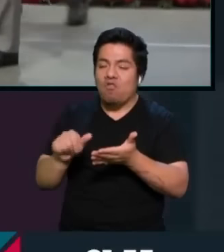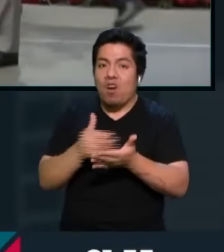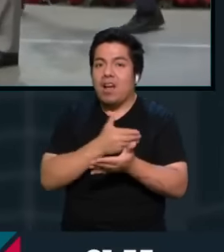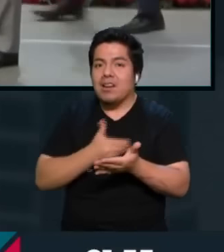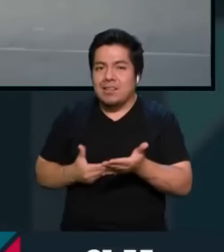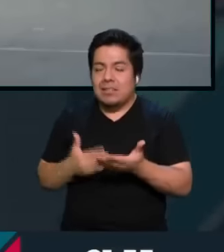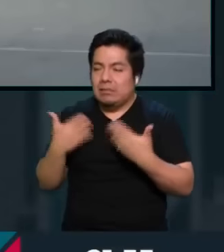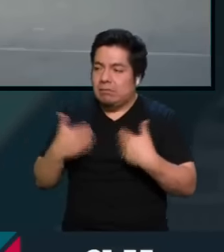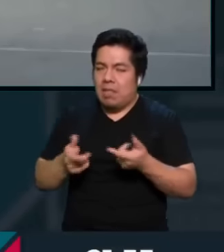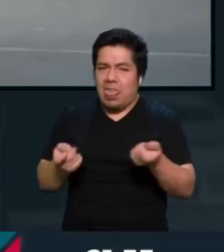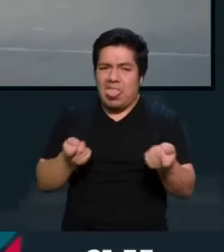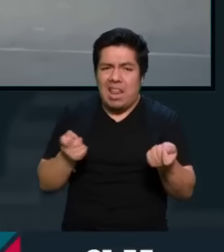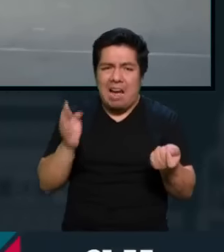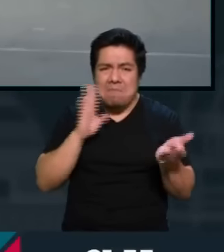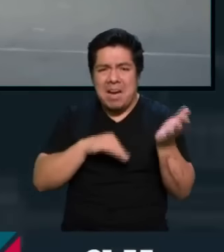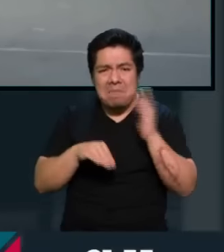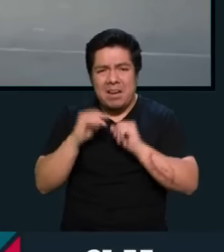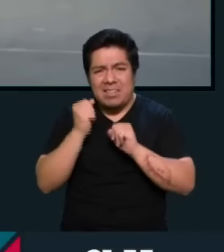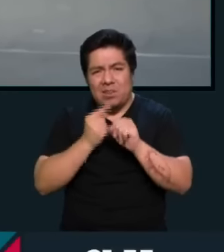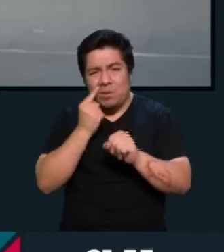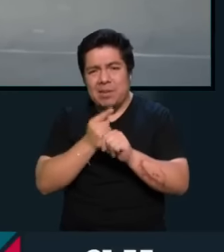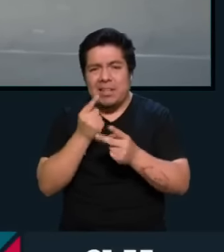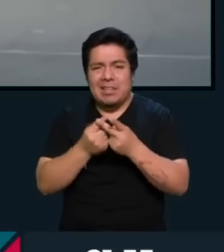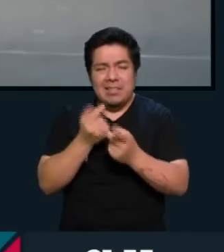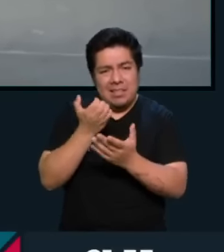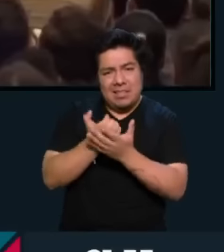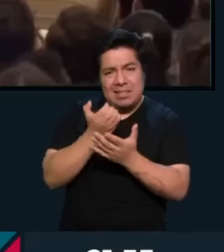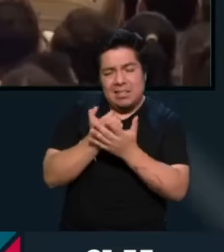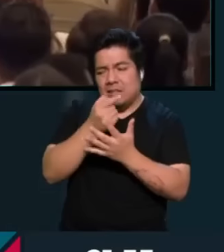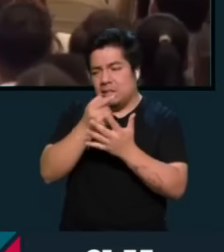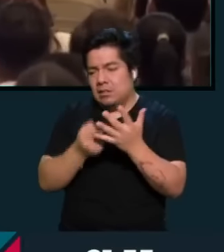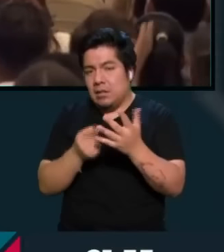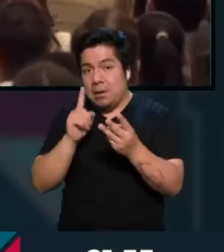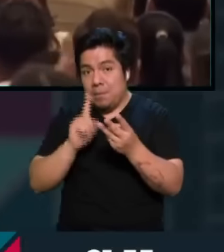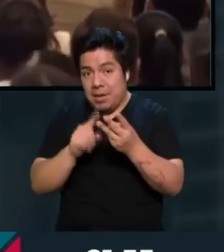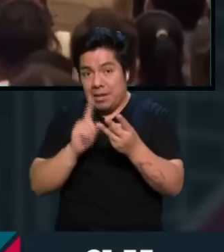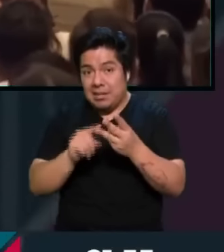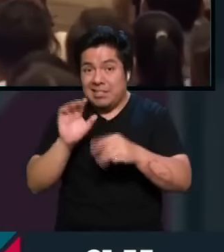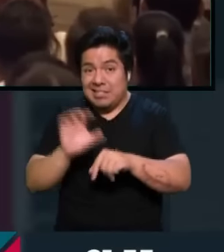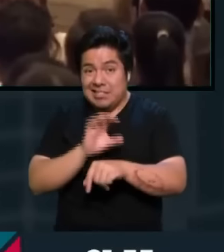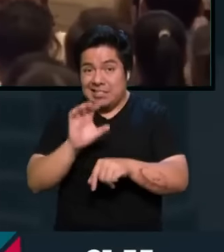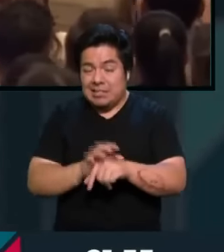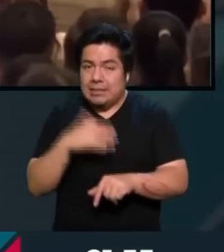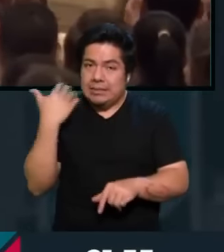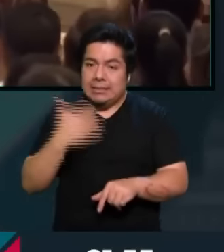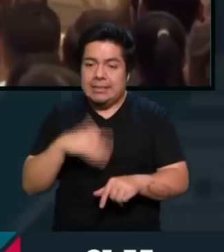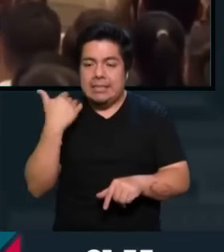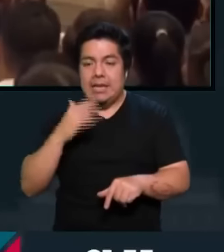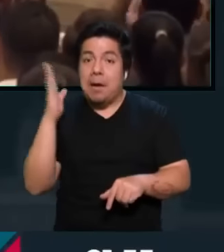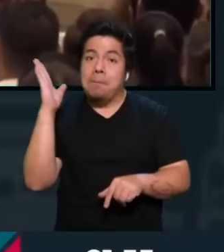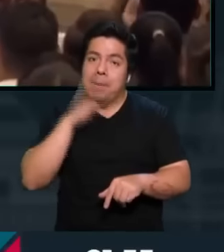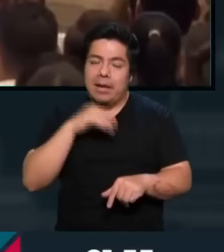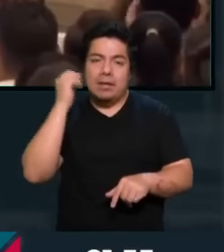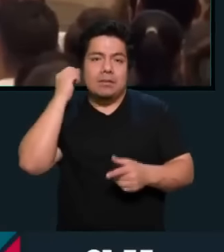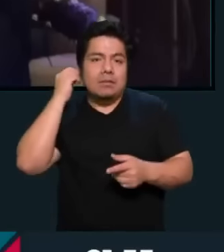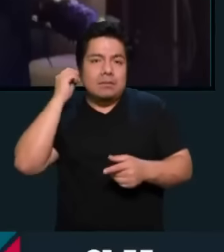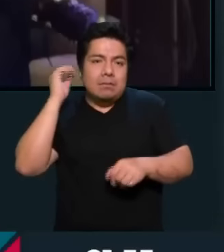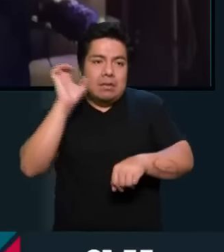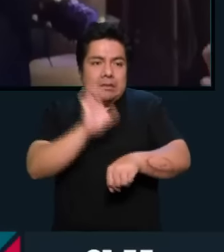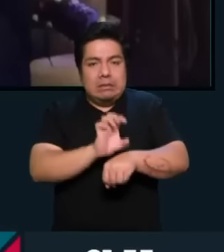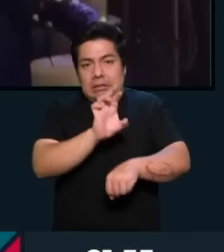con el pésimo manejo en materia de seguridad materia económica Pero principalmente en materia de energía que bueno decimos tiene al Ecuador